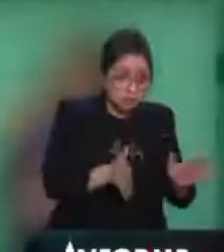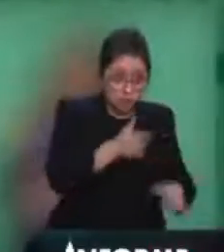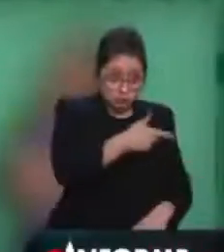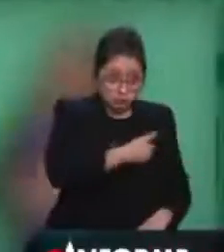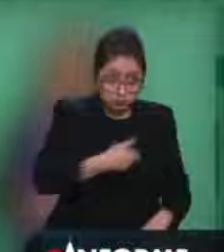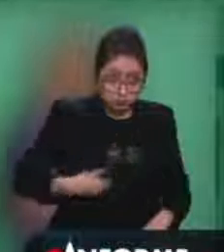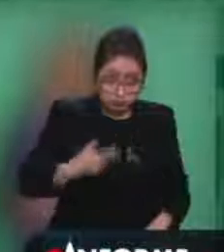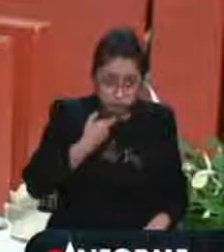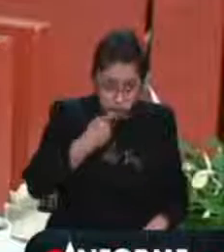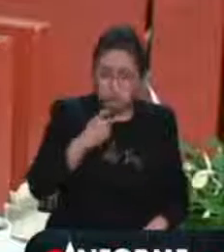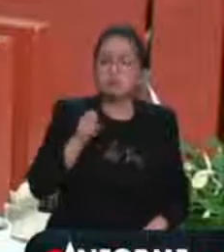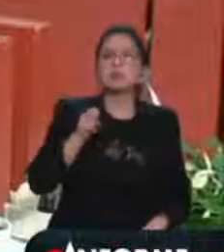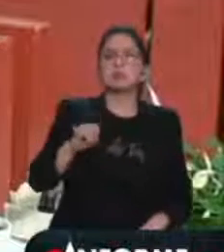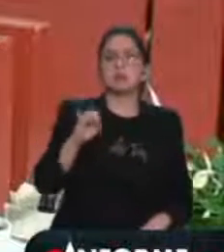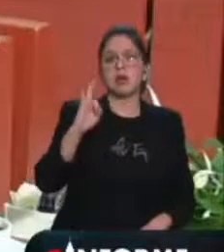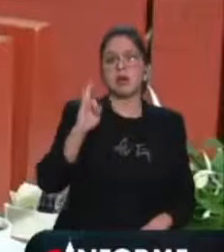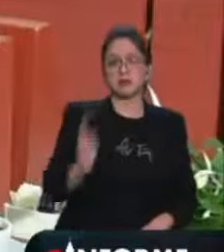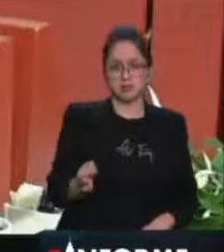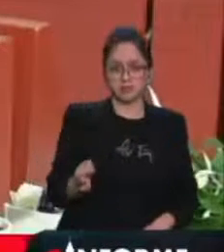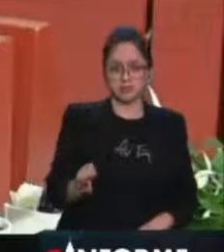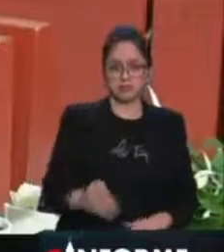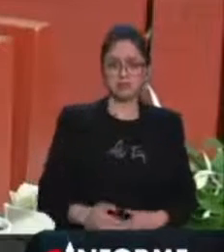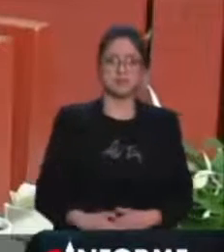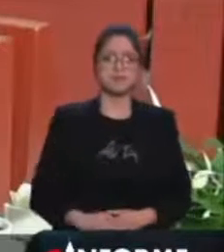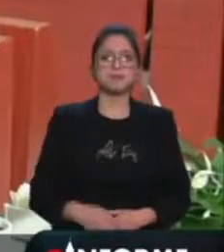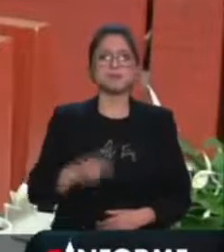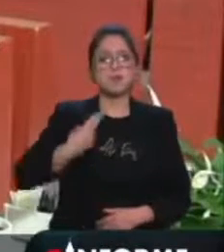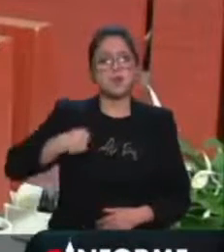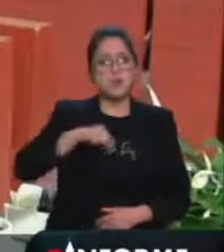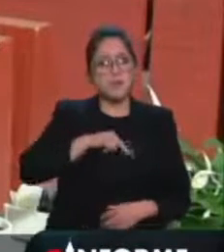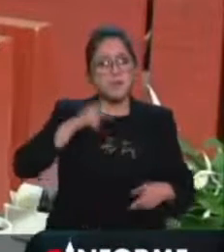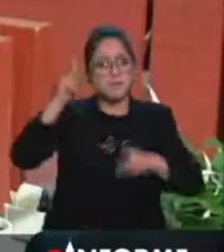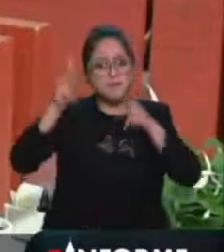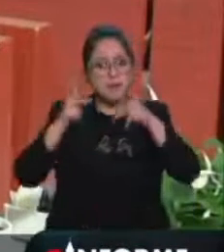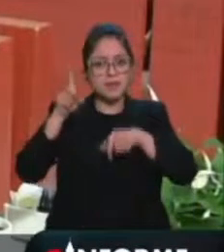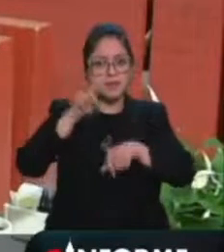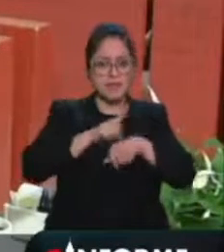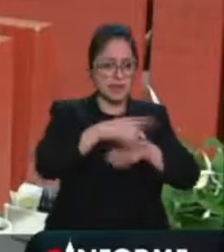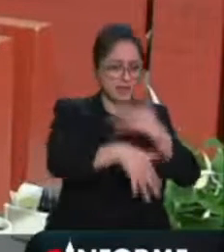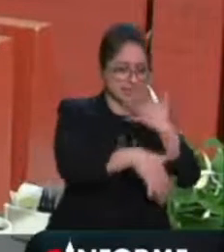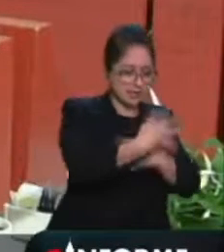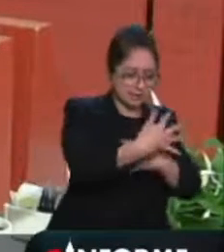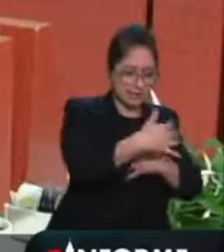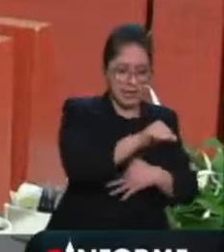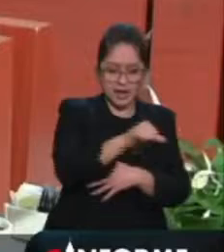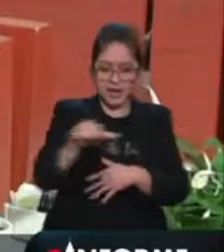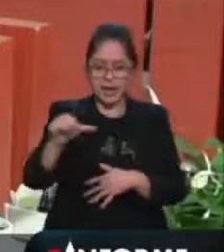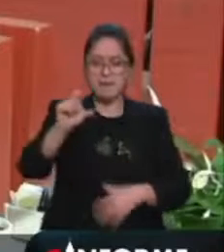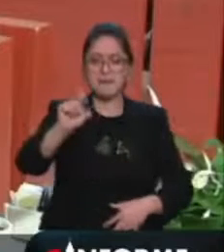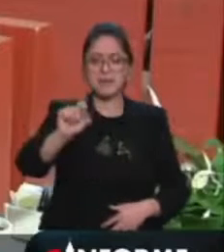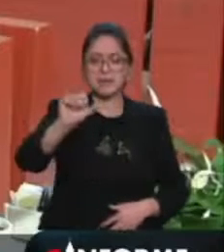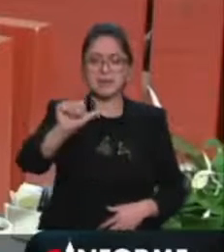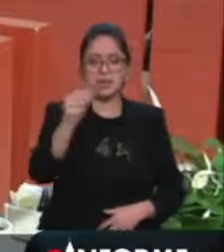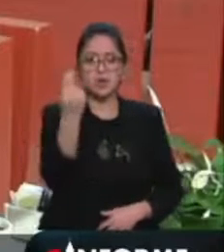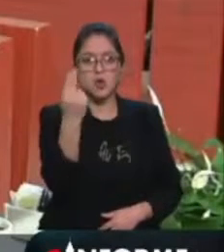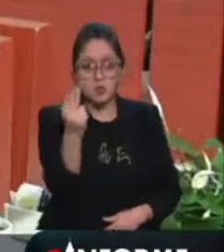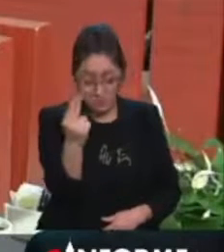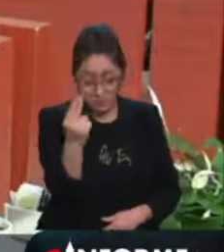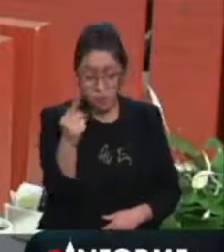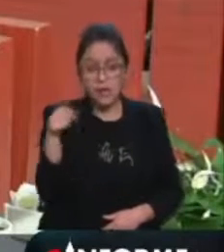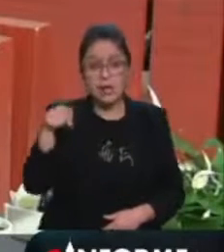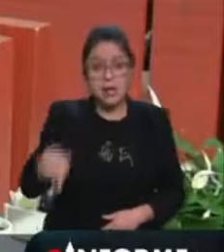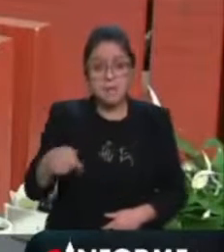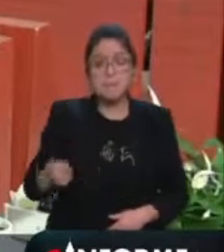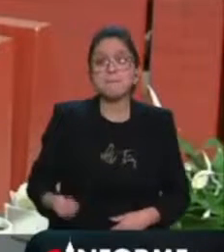López Obrador. Realizaremos esta visita entre el 15 y el 26 de noviembre, y esta visita es la primera